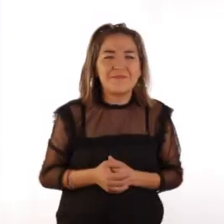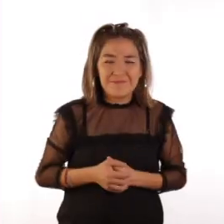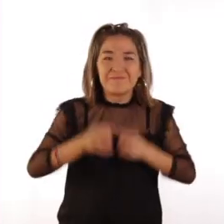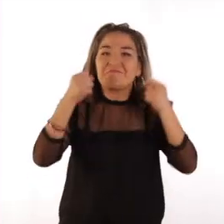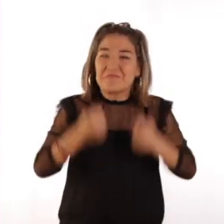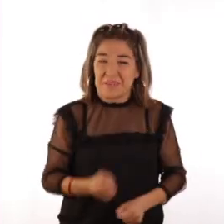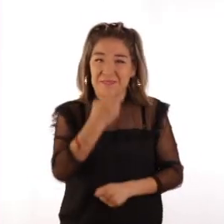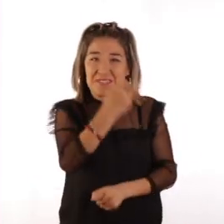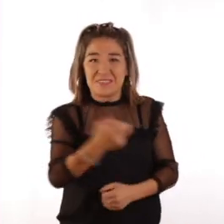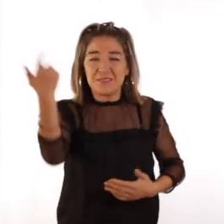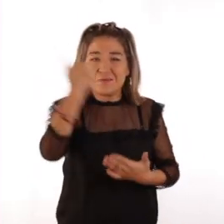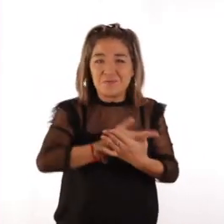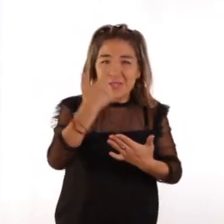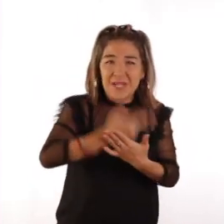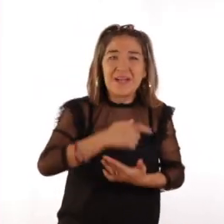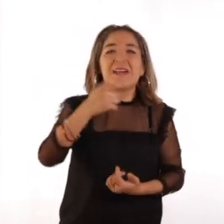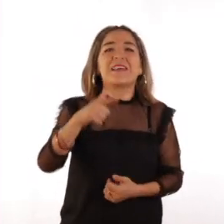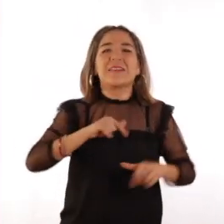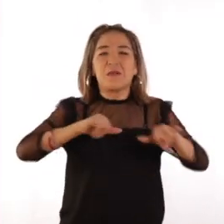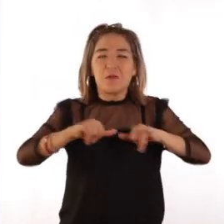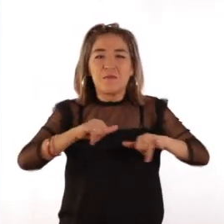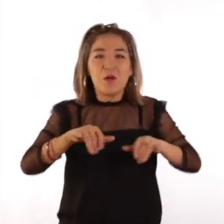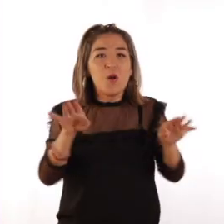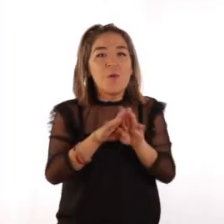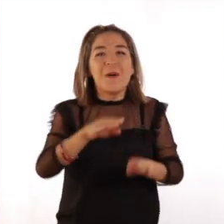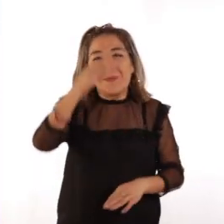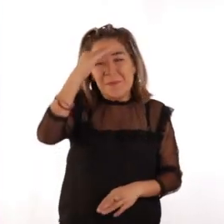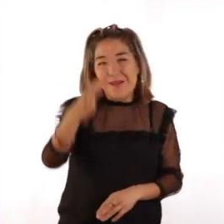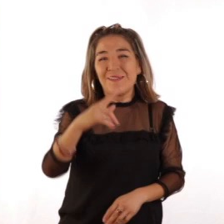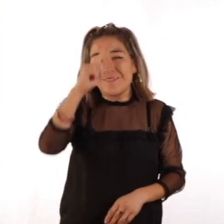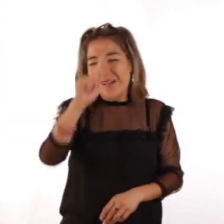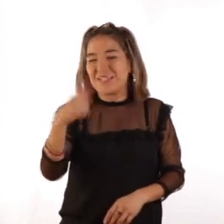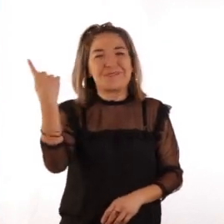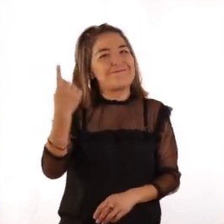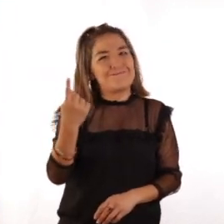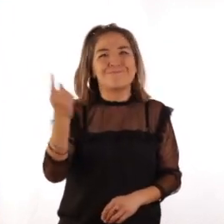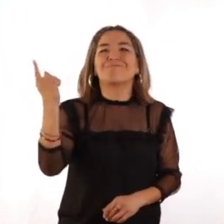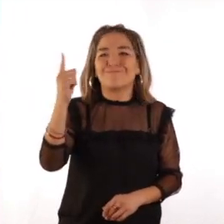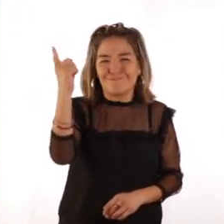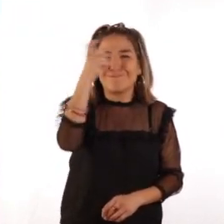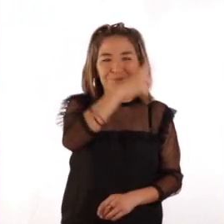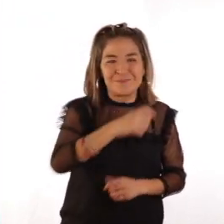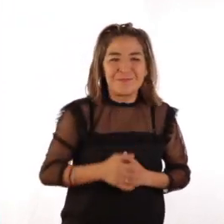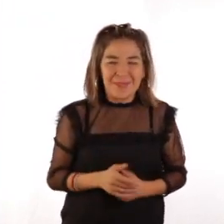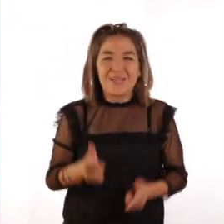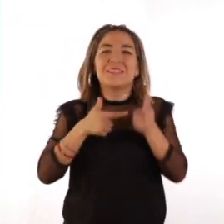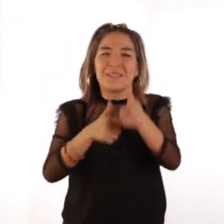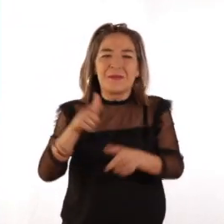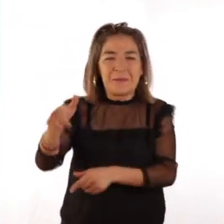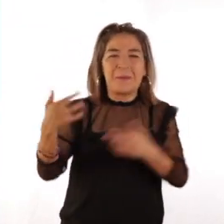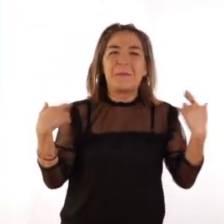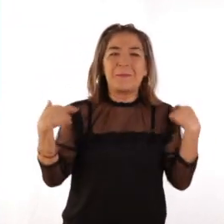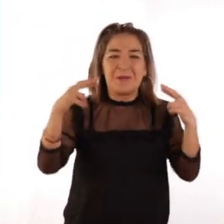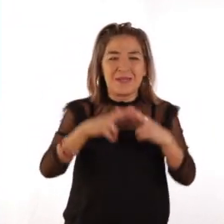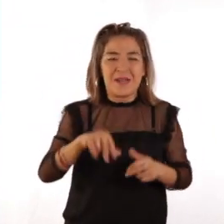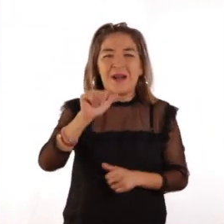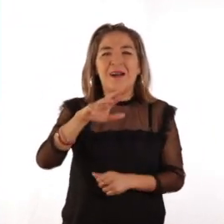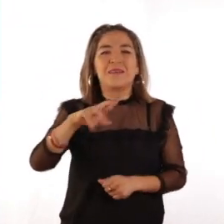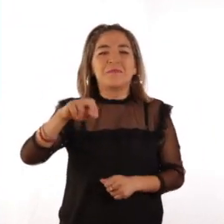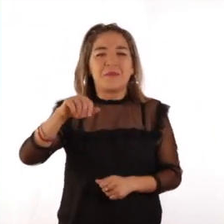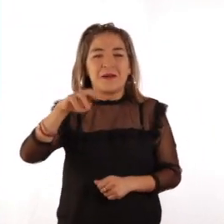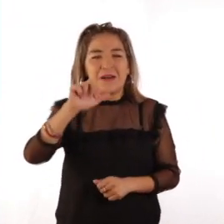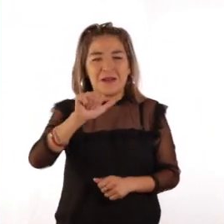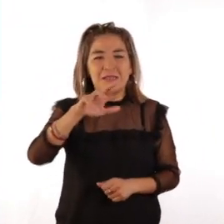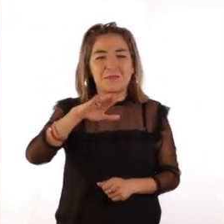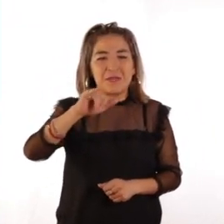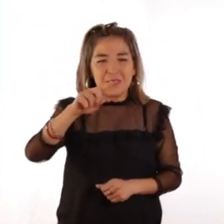planeta. Definitivamente, la estadística y la geografía no es algo que deba tomarse a la ligera. Continuamos con el maestro Armando García